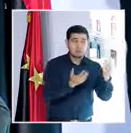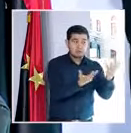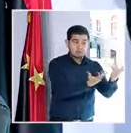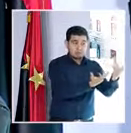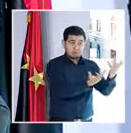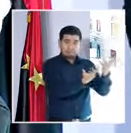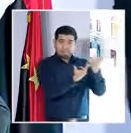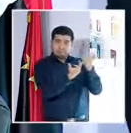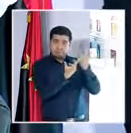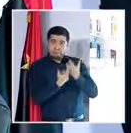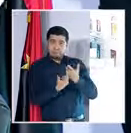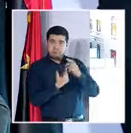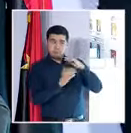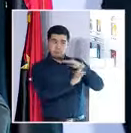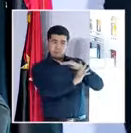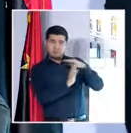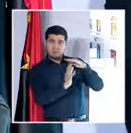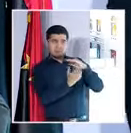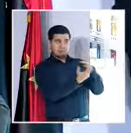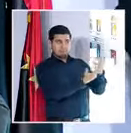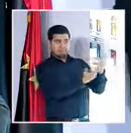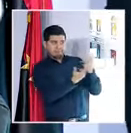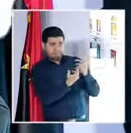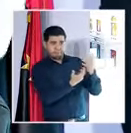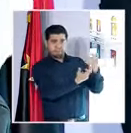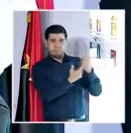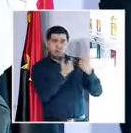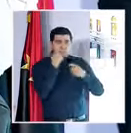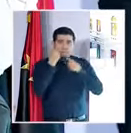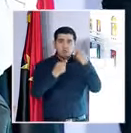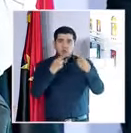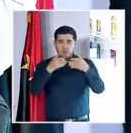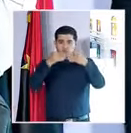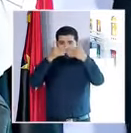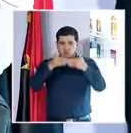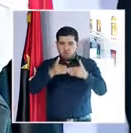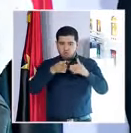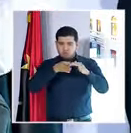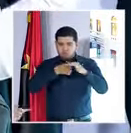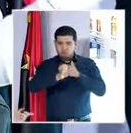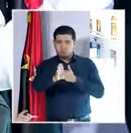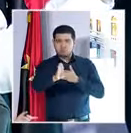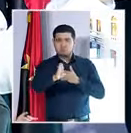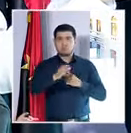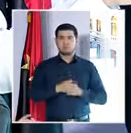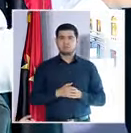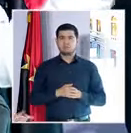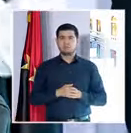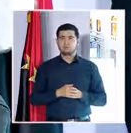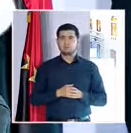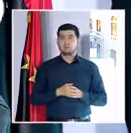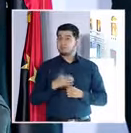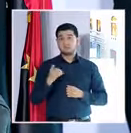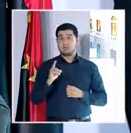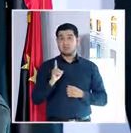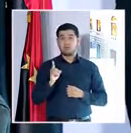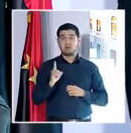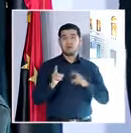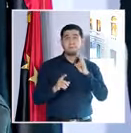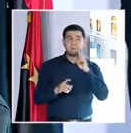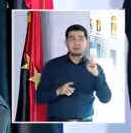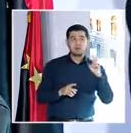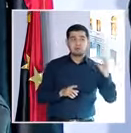del interior del país y de diferentes países buscando cruzar la frontera. Ya no eran venezolanos que pasaban a Cúcuta